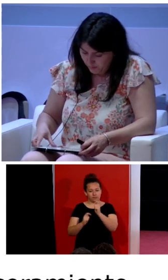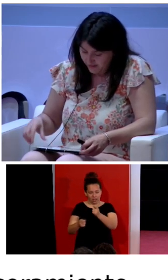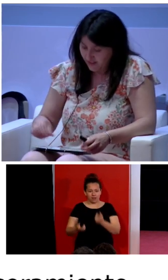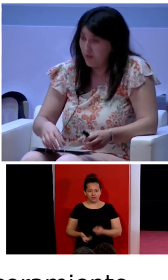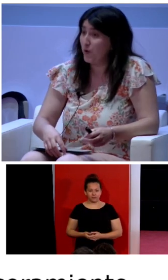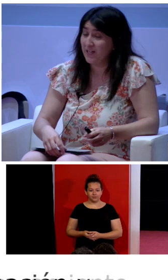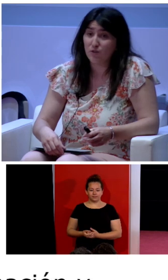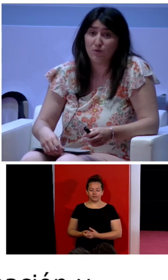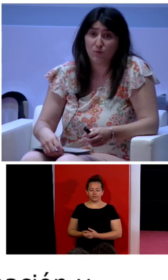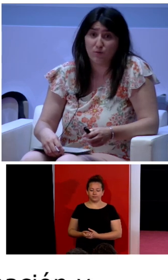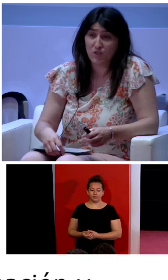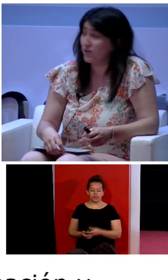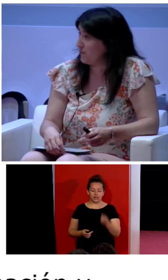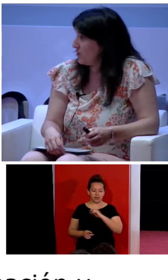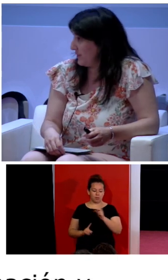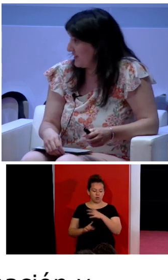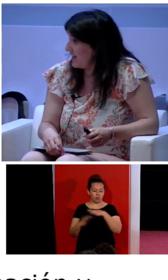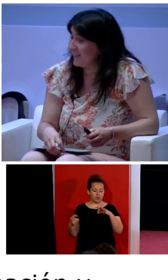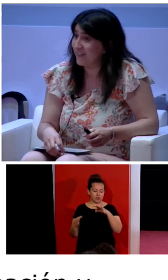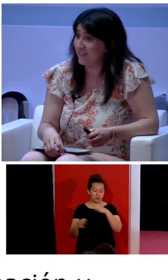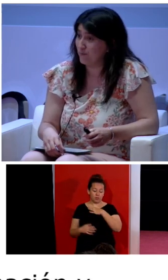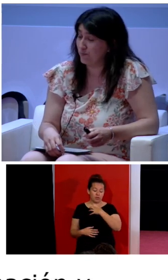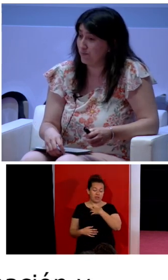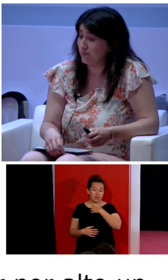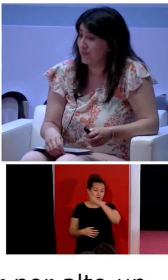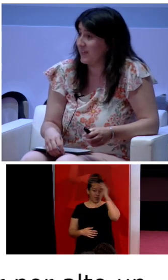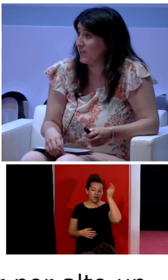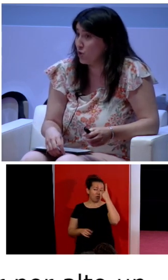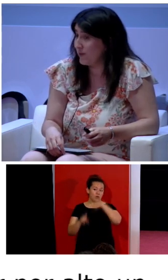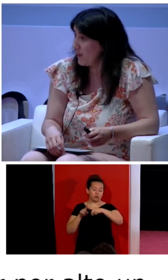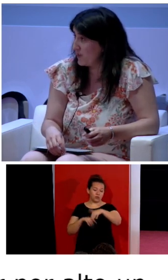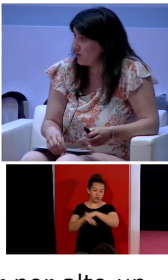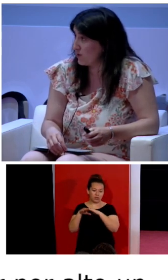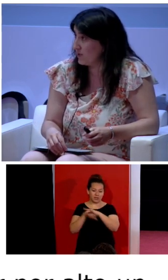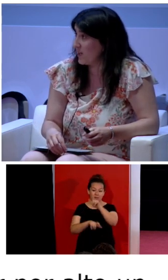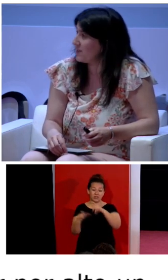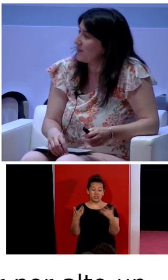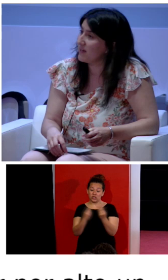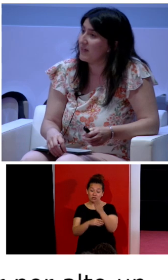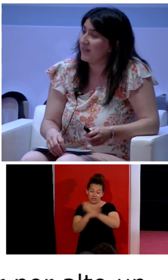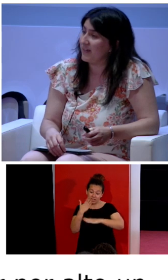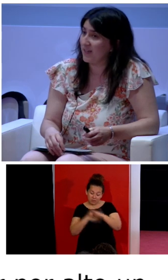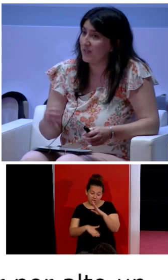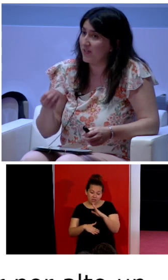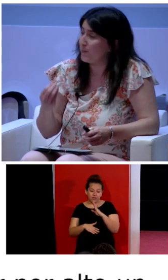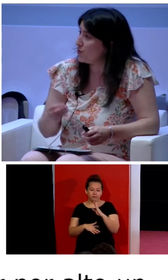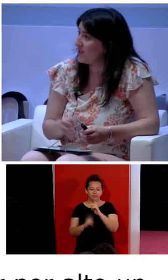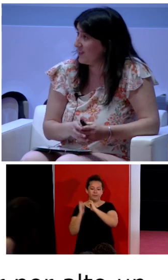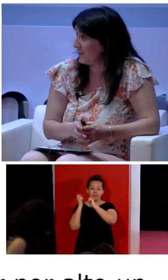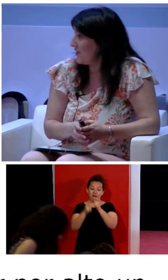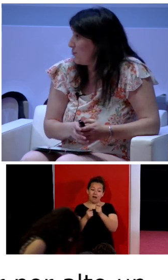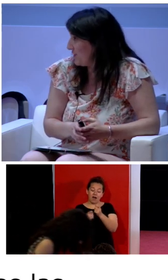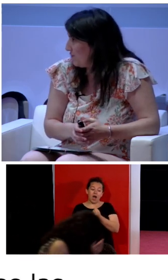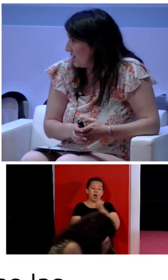No podemos pasar además por alto un hecho que es fundamental y es que no todas las personas con discapacidad reciben apoyos